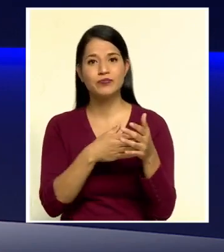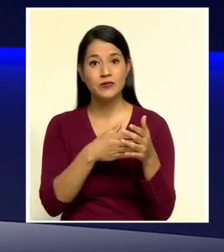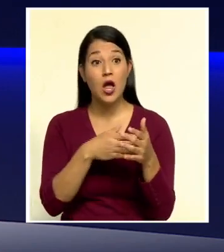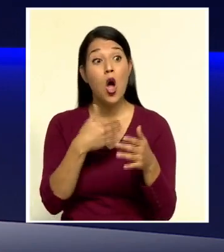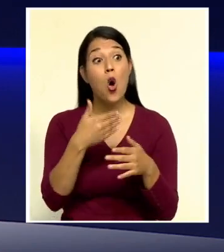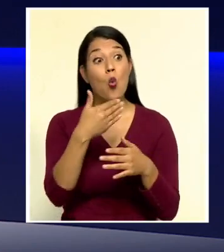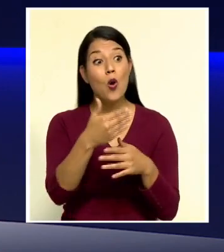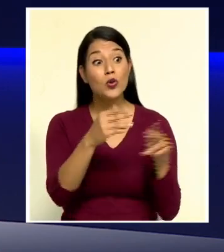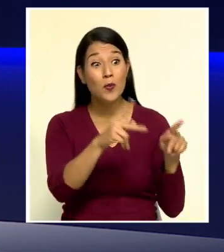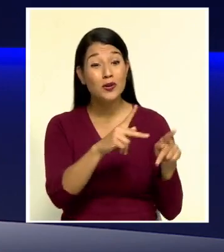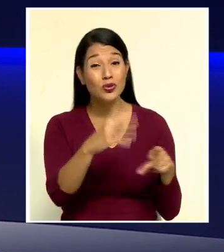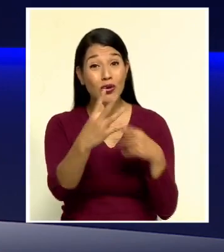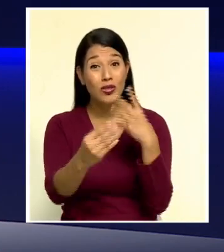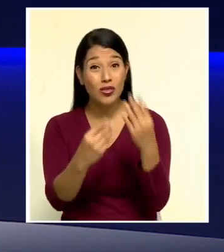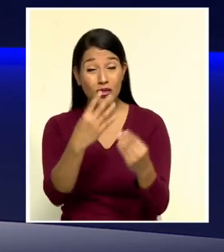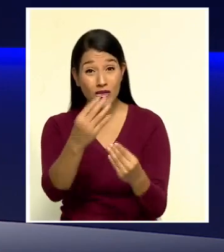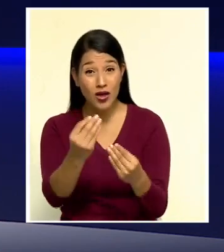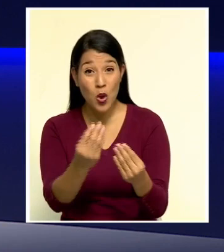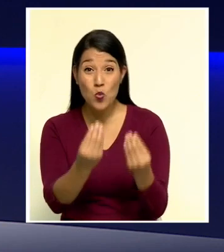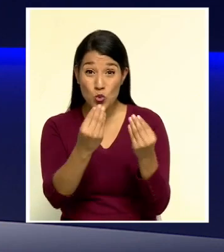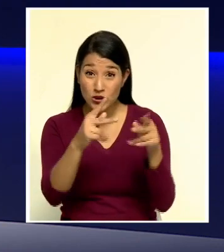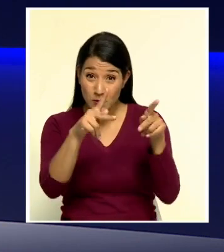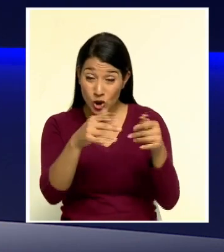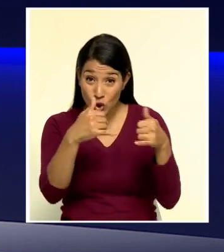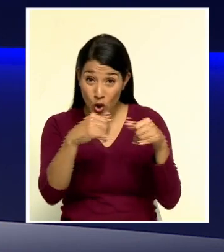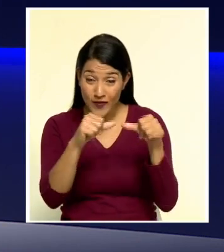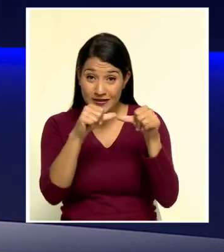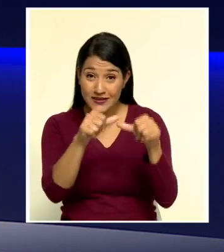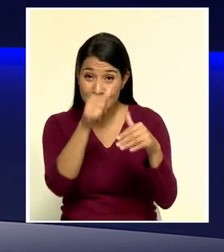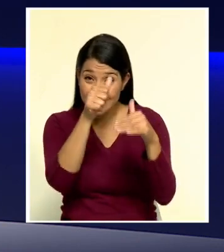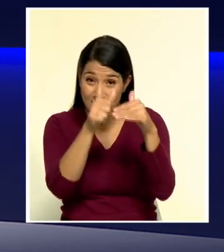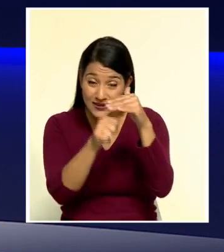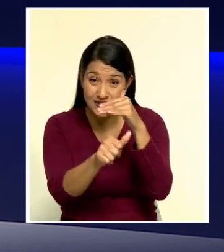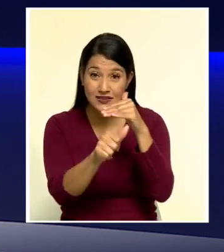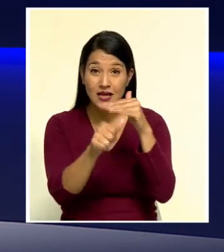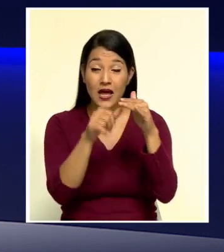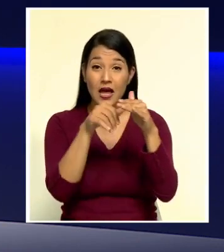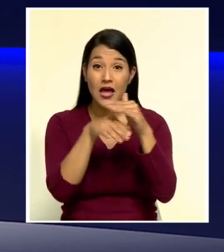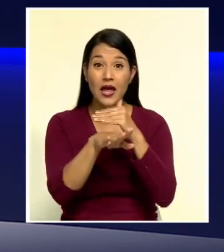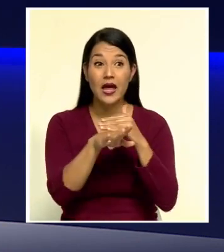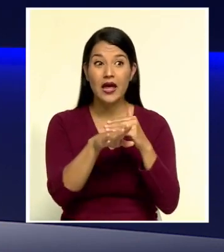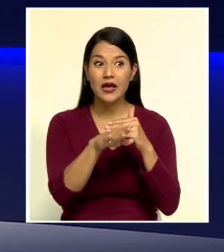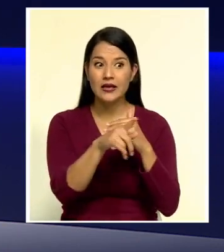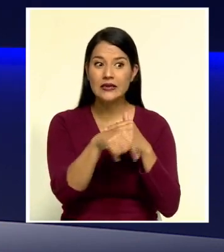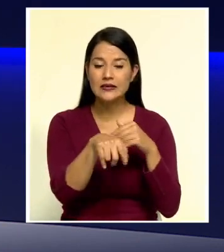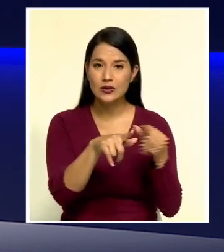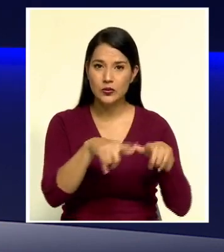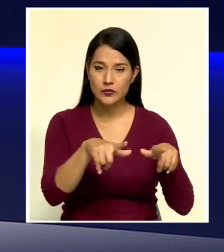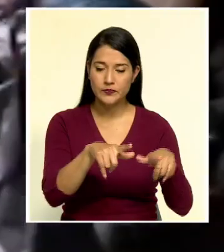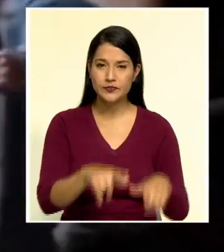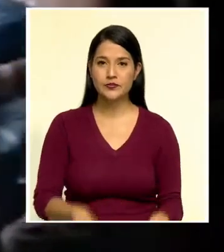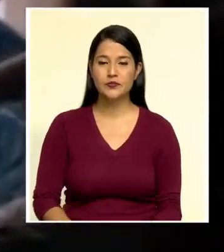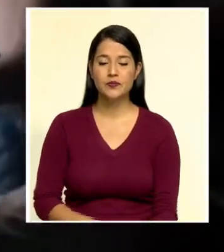en Azovstal. Muchos civiles continúan escondidos en las entrañas de la planta.